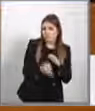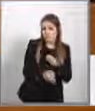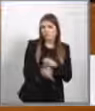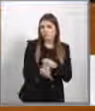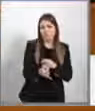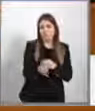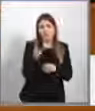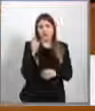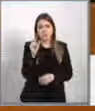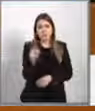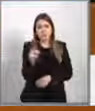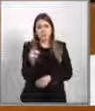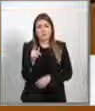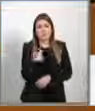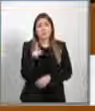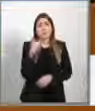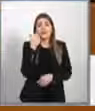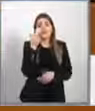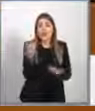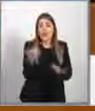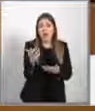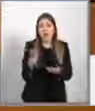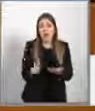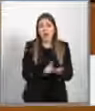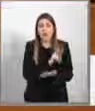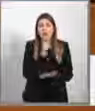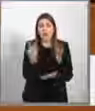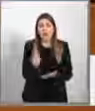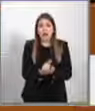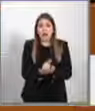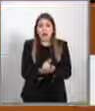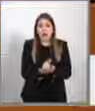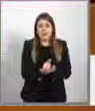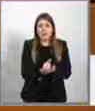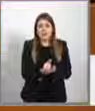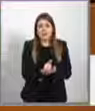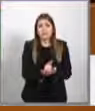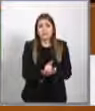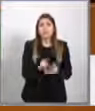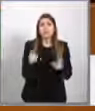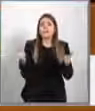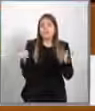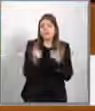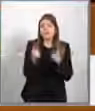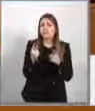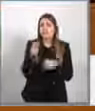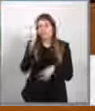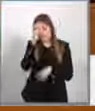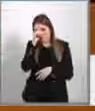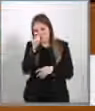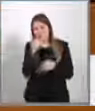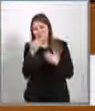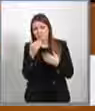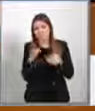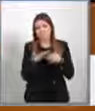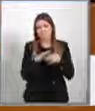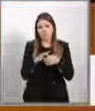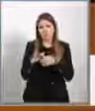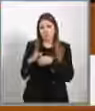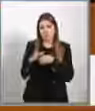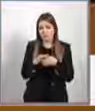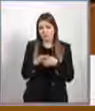busca hacer una ley a modo, al vapor, con incongruencias y con